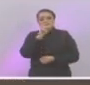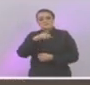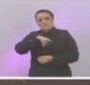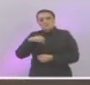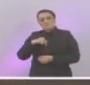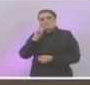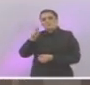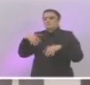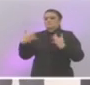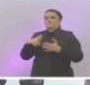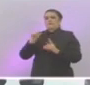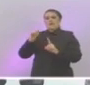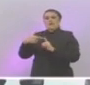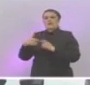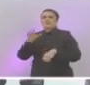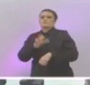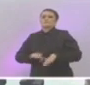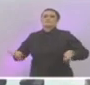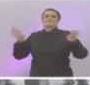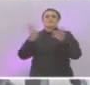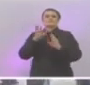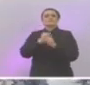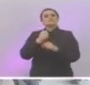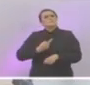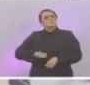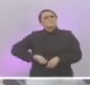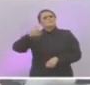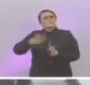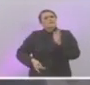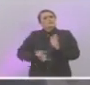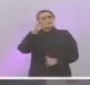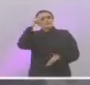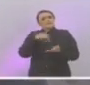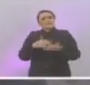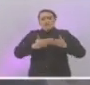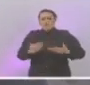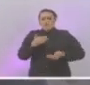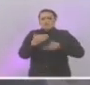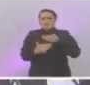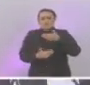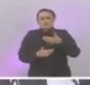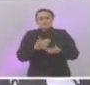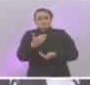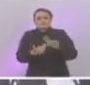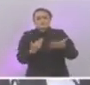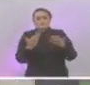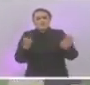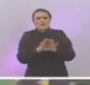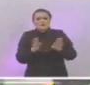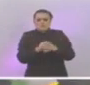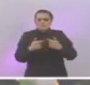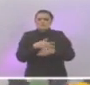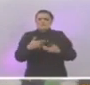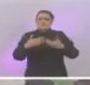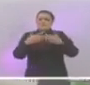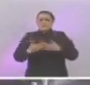algo muy importante. Por primera vez creo que estamos consolidando un proceso de desconcentración del crecimiento